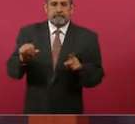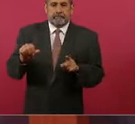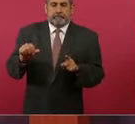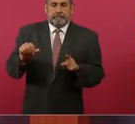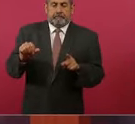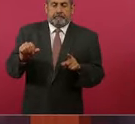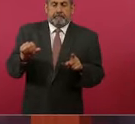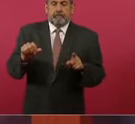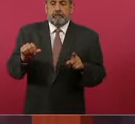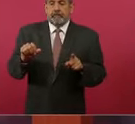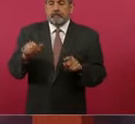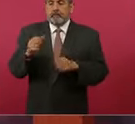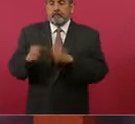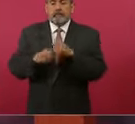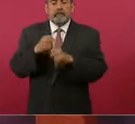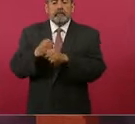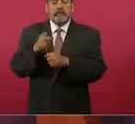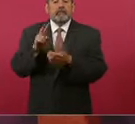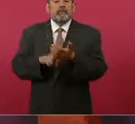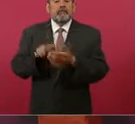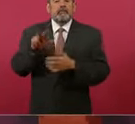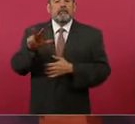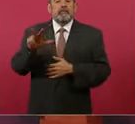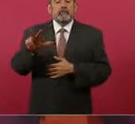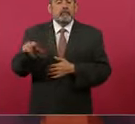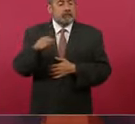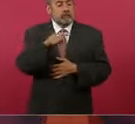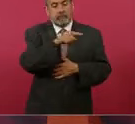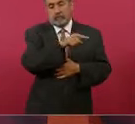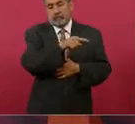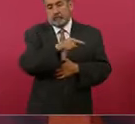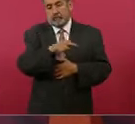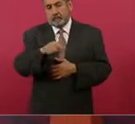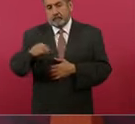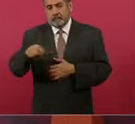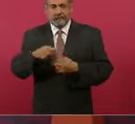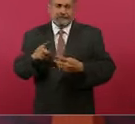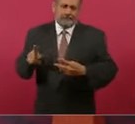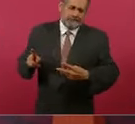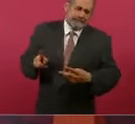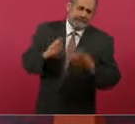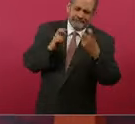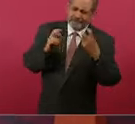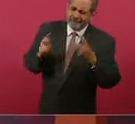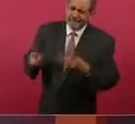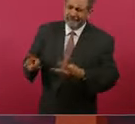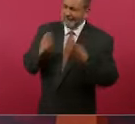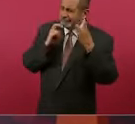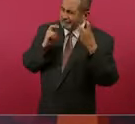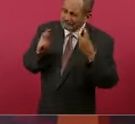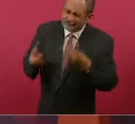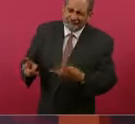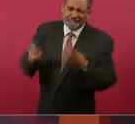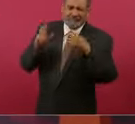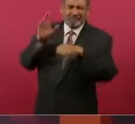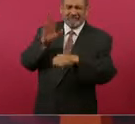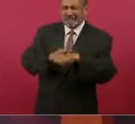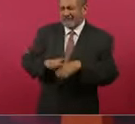del 2018, se llevó a cabo el saqueo más grande